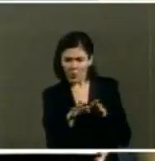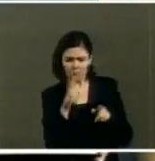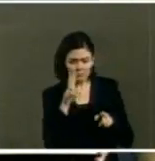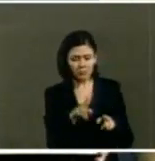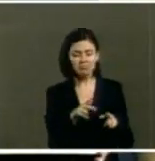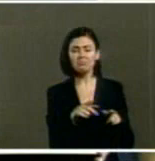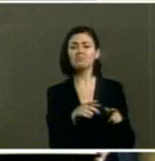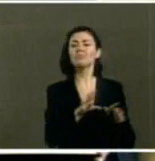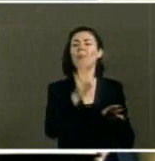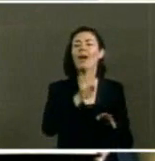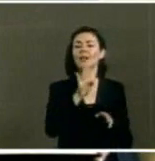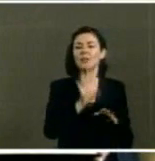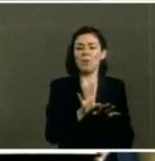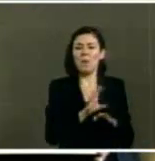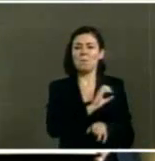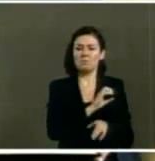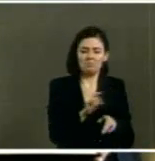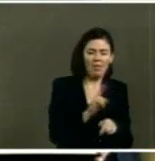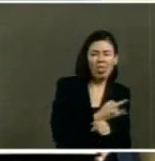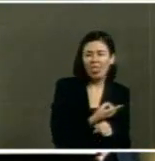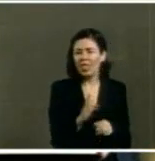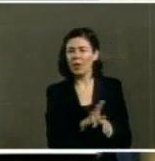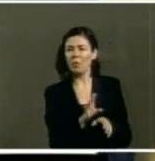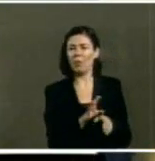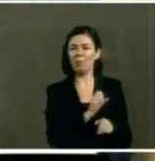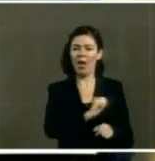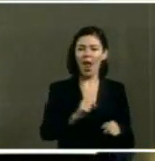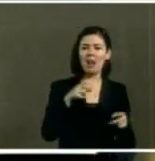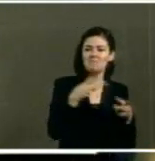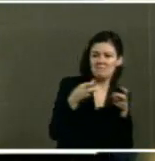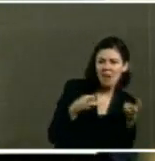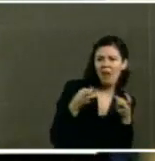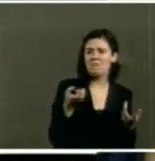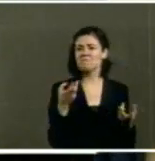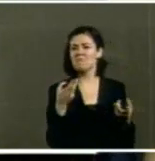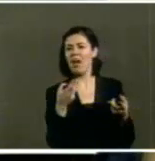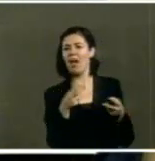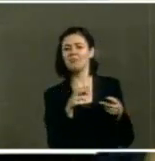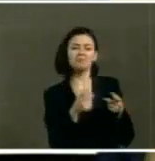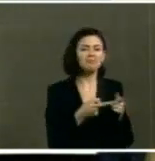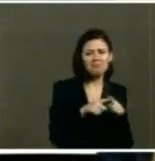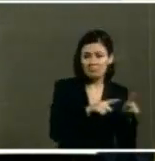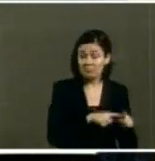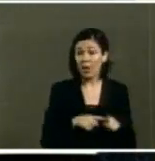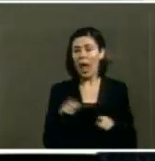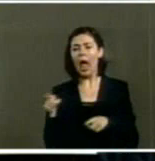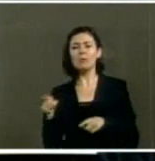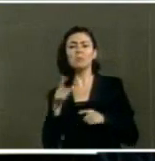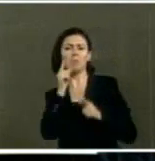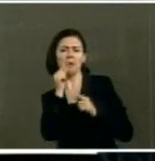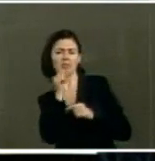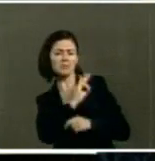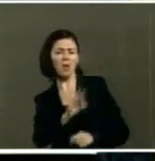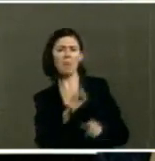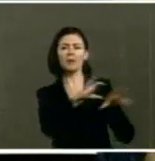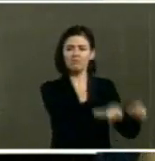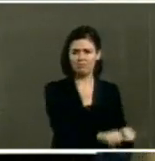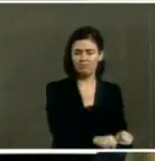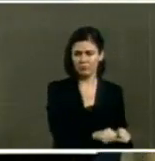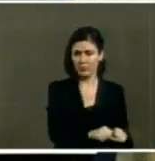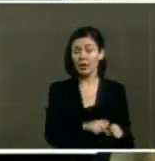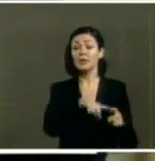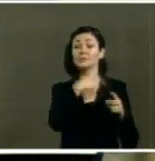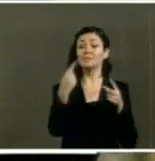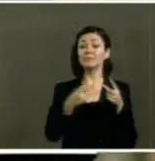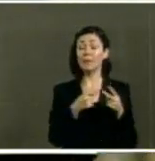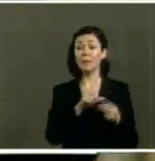seguridad. Más tarde, el crimen corrompe al Estado y crea complicidades dentro de este, lo cual le permite